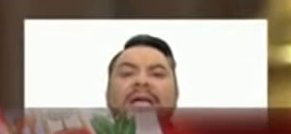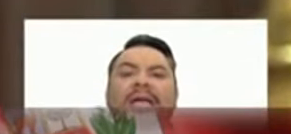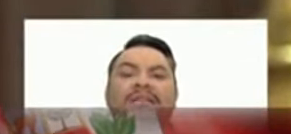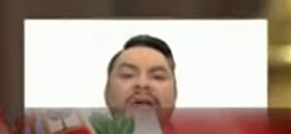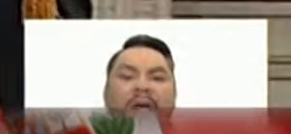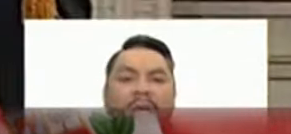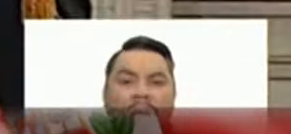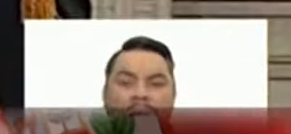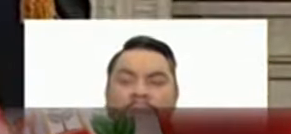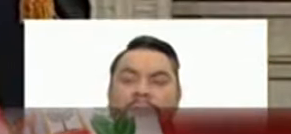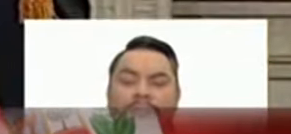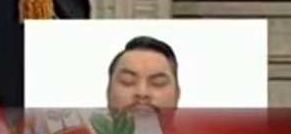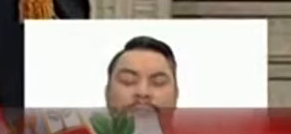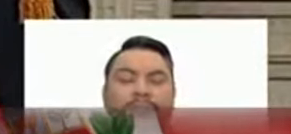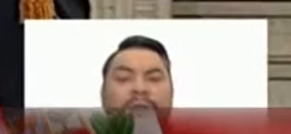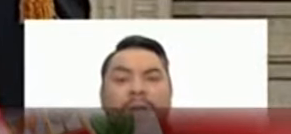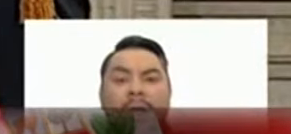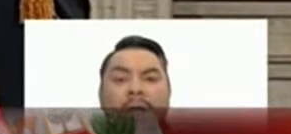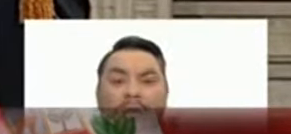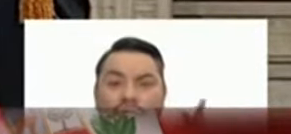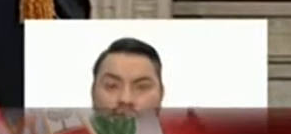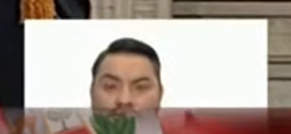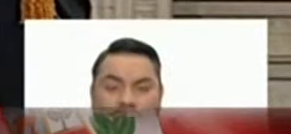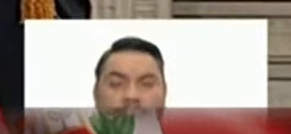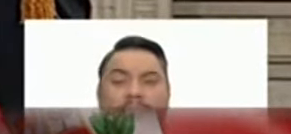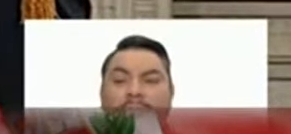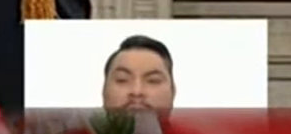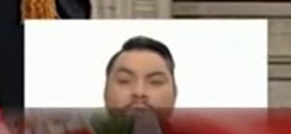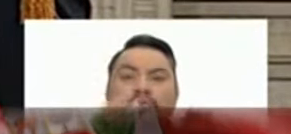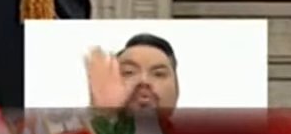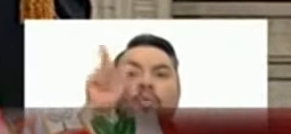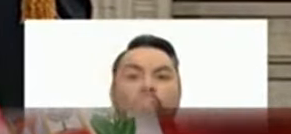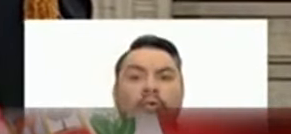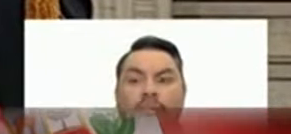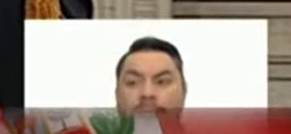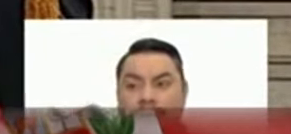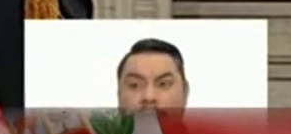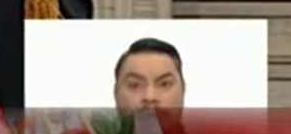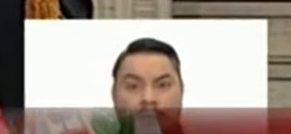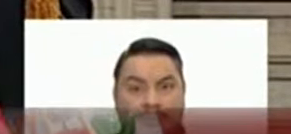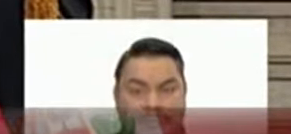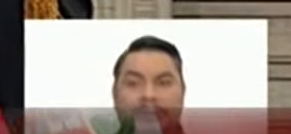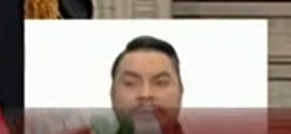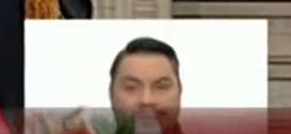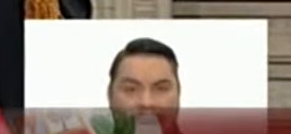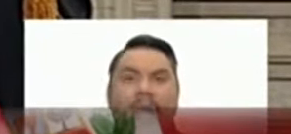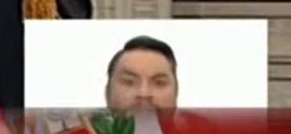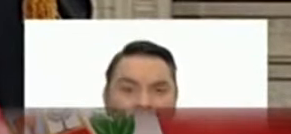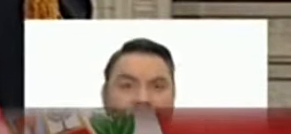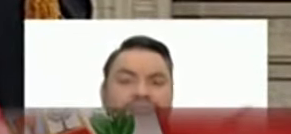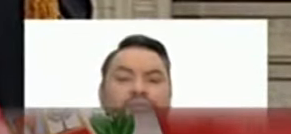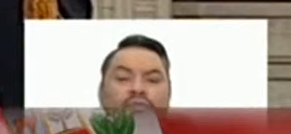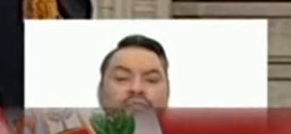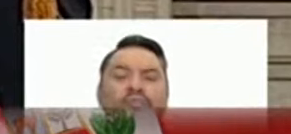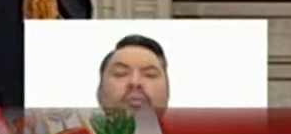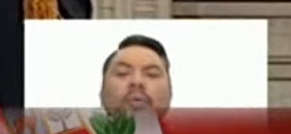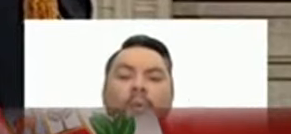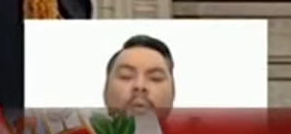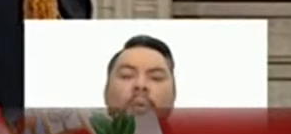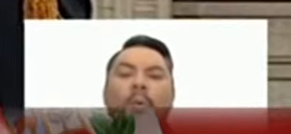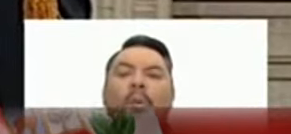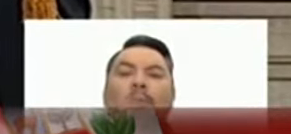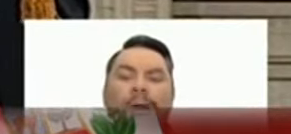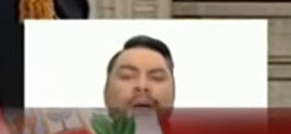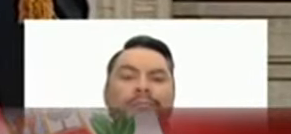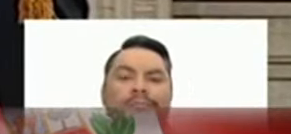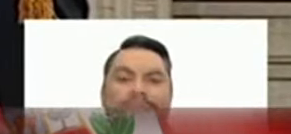Artículo 2. La declaración jurada del ministro nombrado es publicada en la página web de la Presidencia